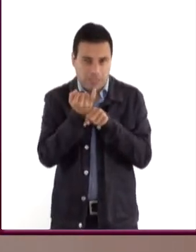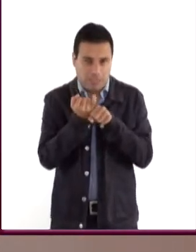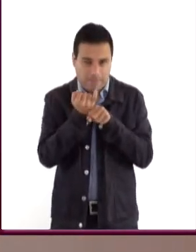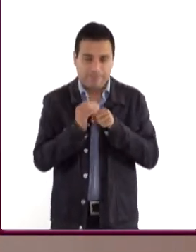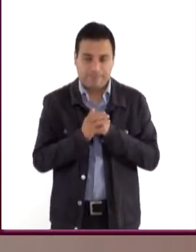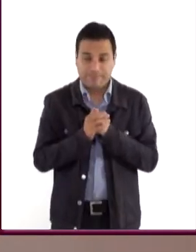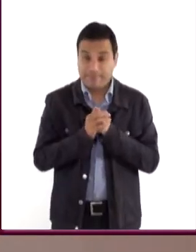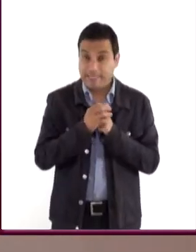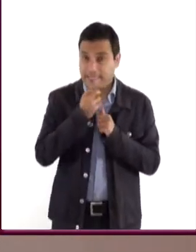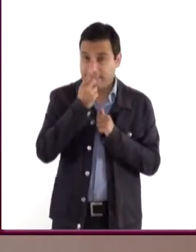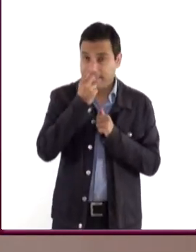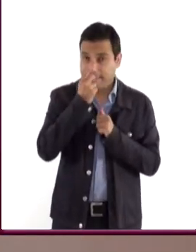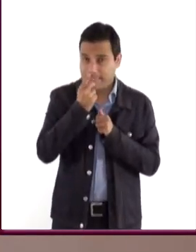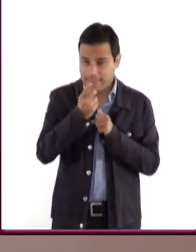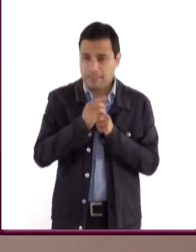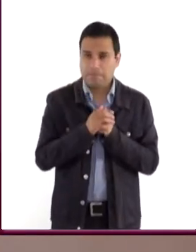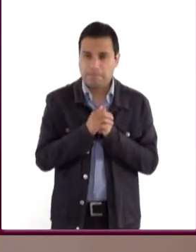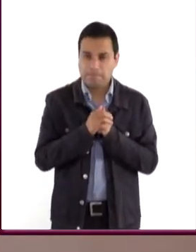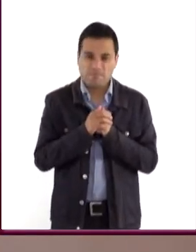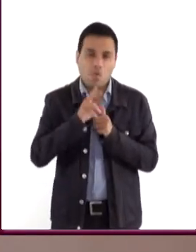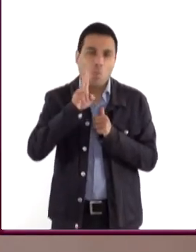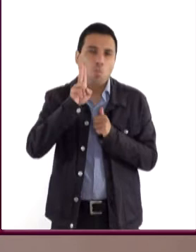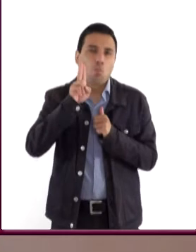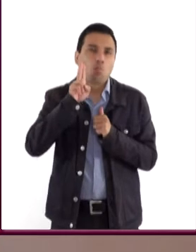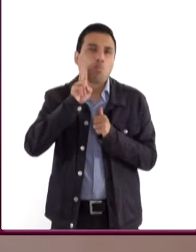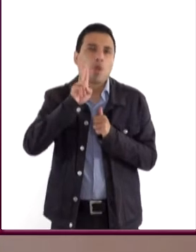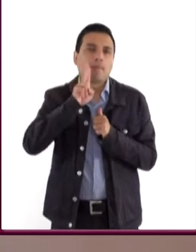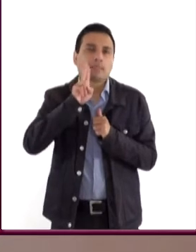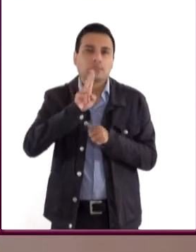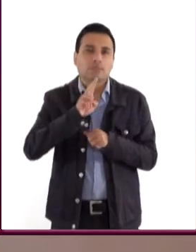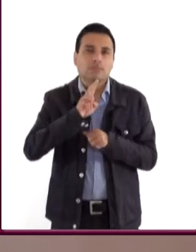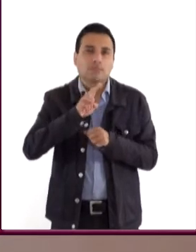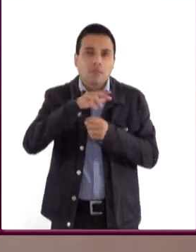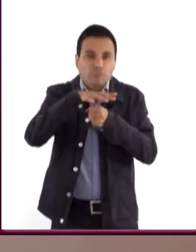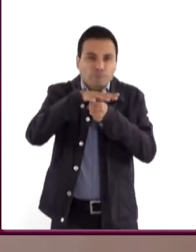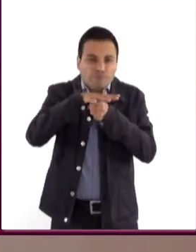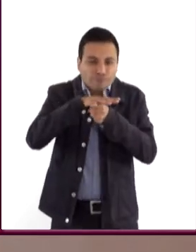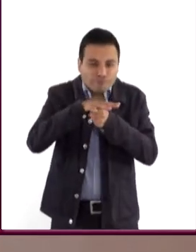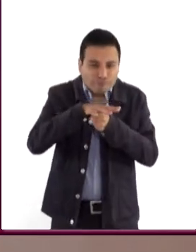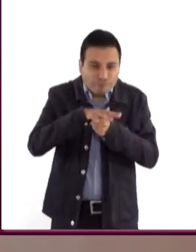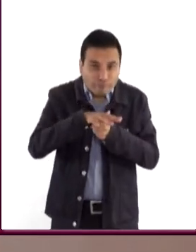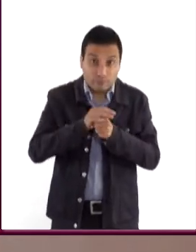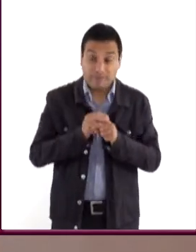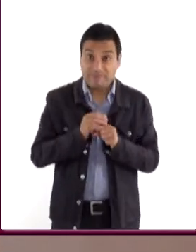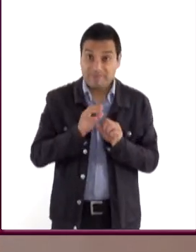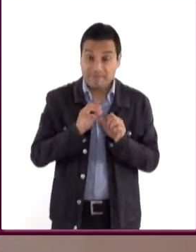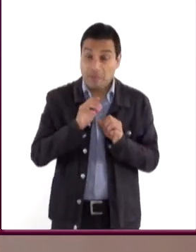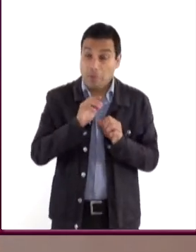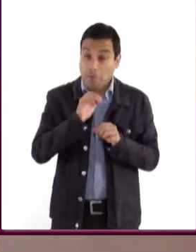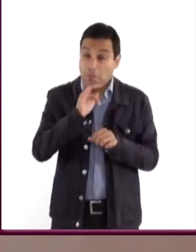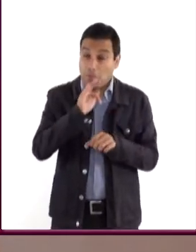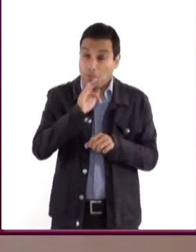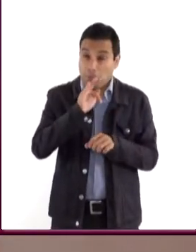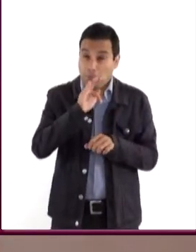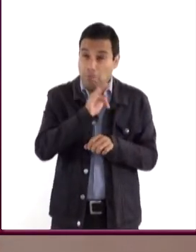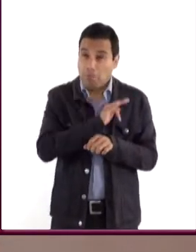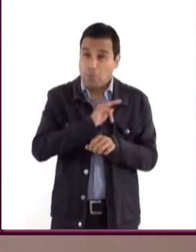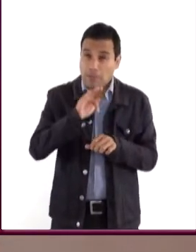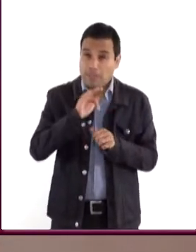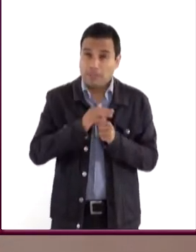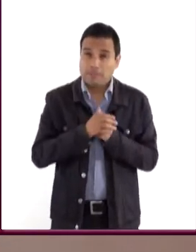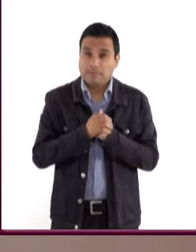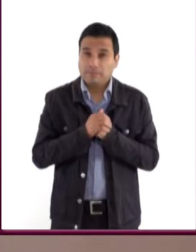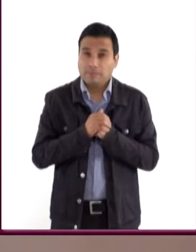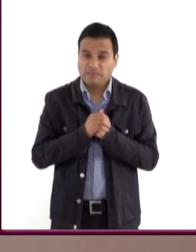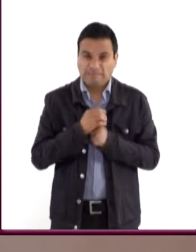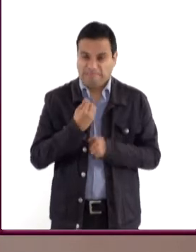donde utilizaron como algunas pruebas de compresión y vieron que puede llegar